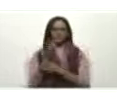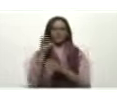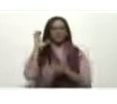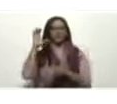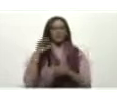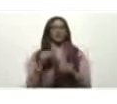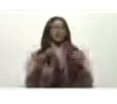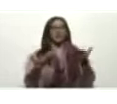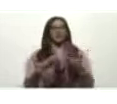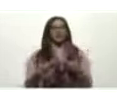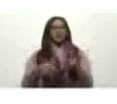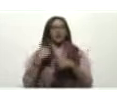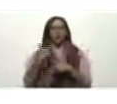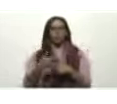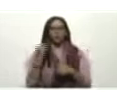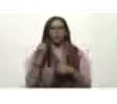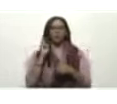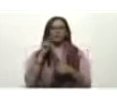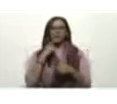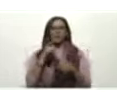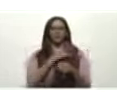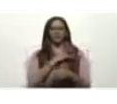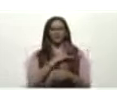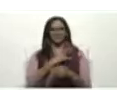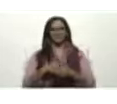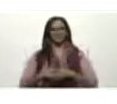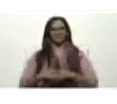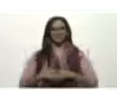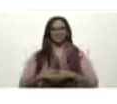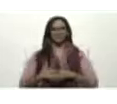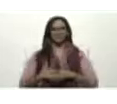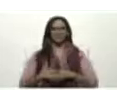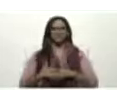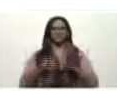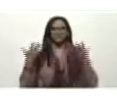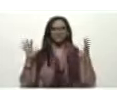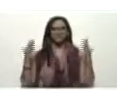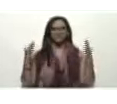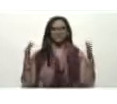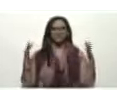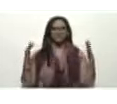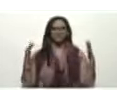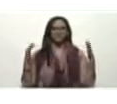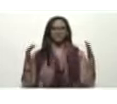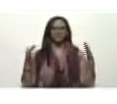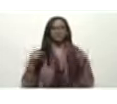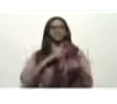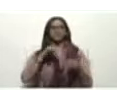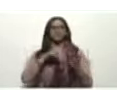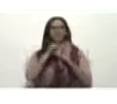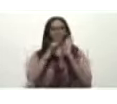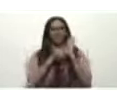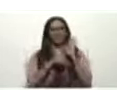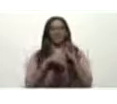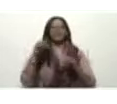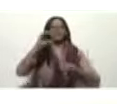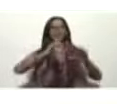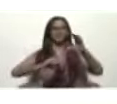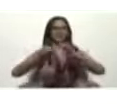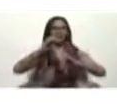Y vendrán otros, como usted instruyó, para las universidades. Nuestra agenda, presidente, es de